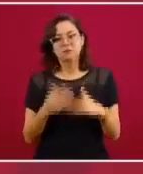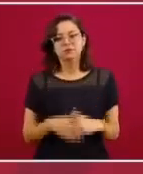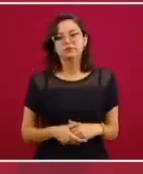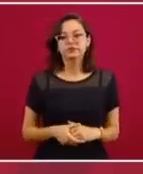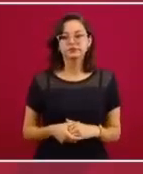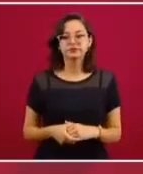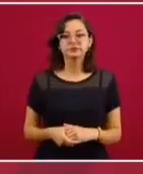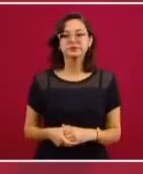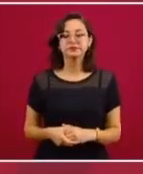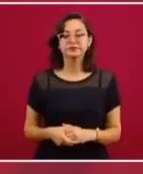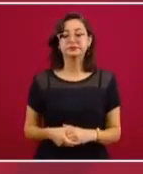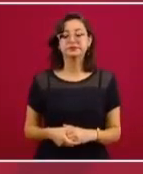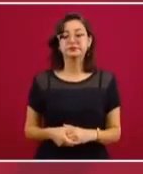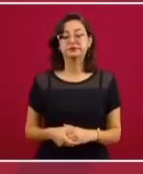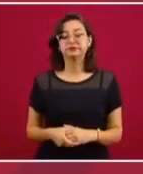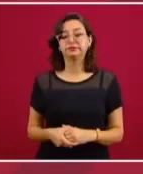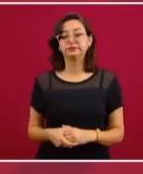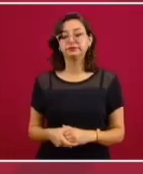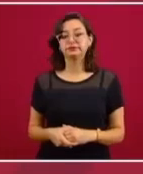pasa nada.